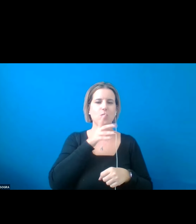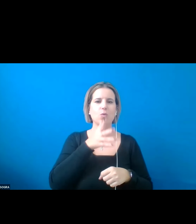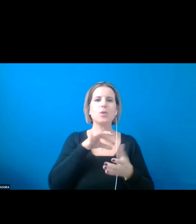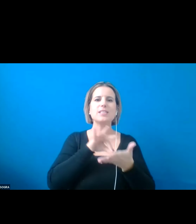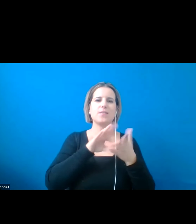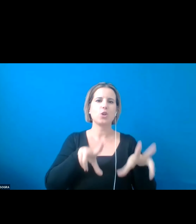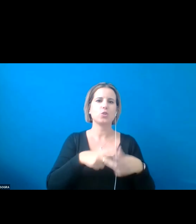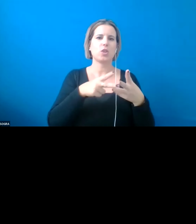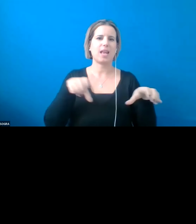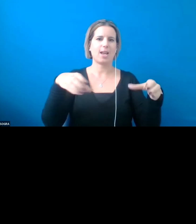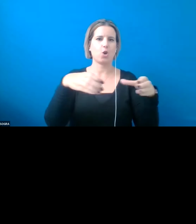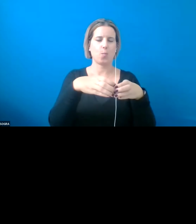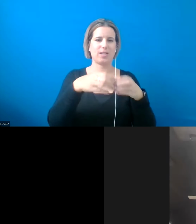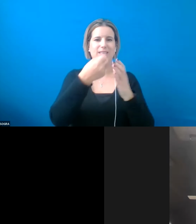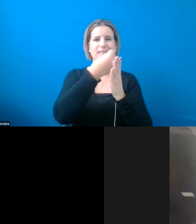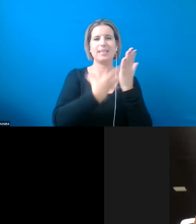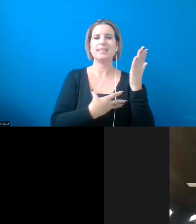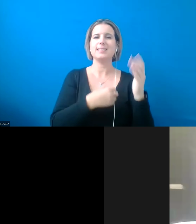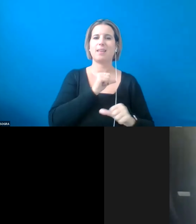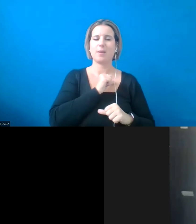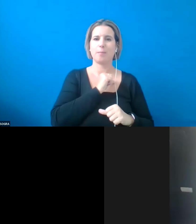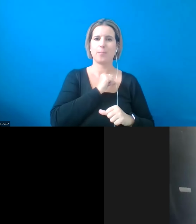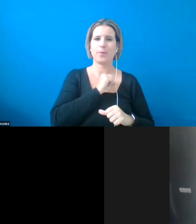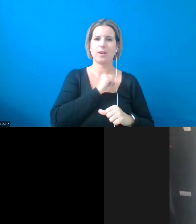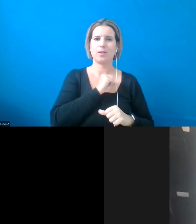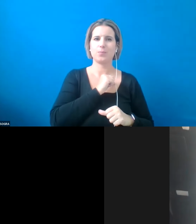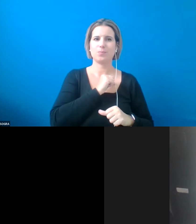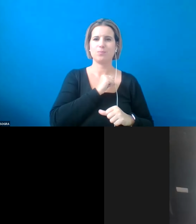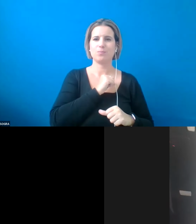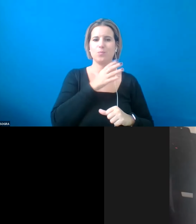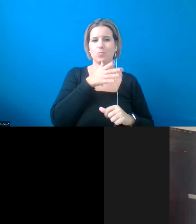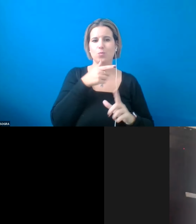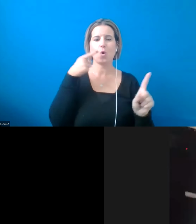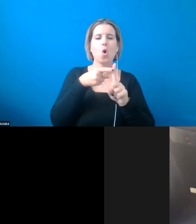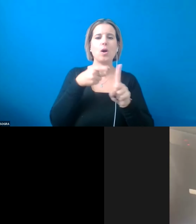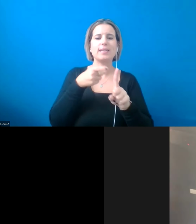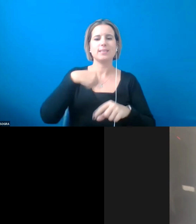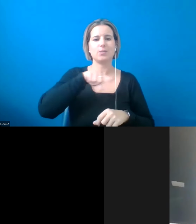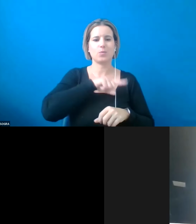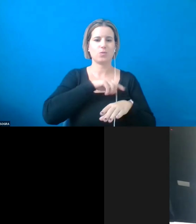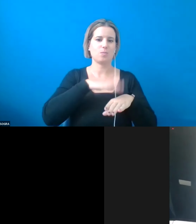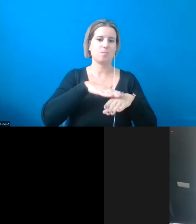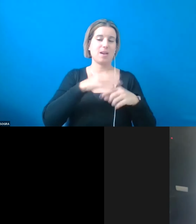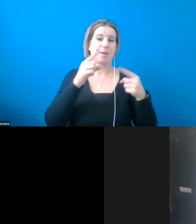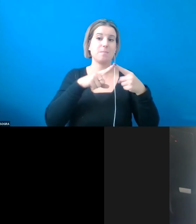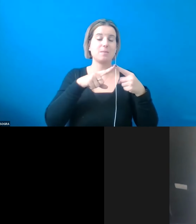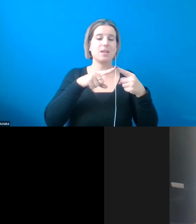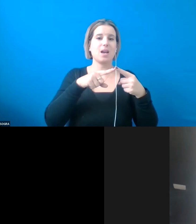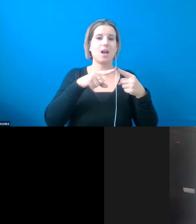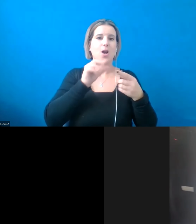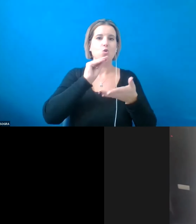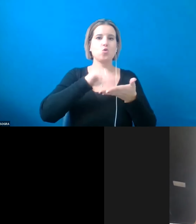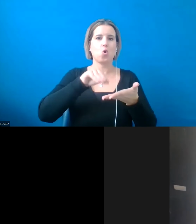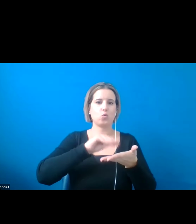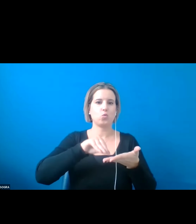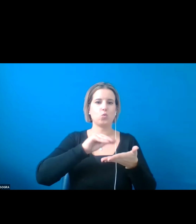la lista de espera pues por objetivos que nosotros pactamos para la primera consulta no debe de